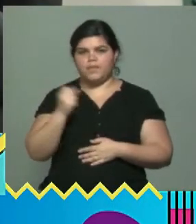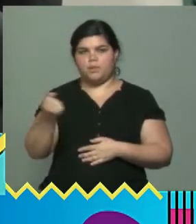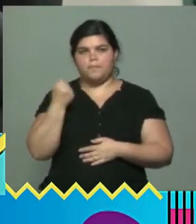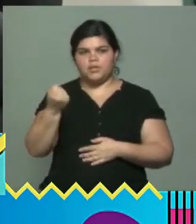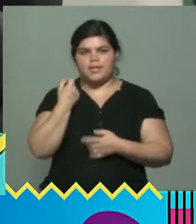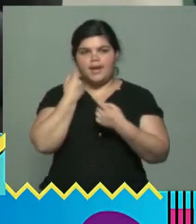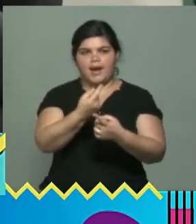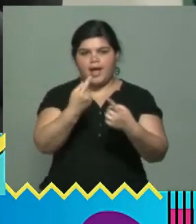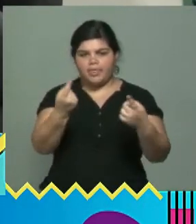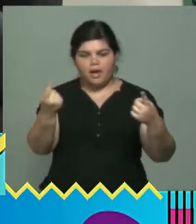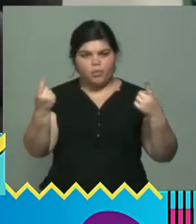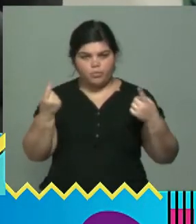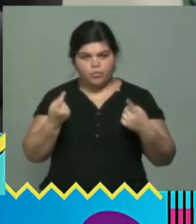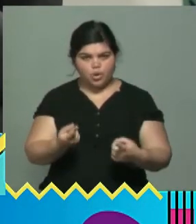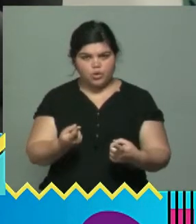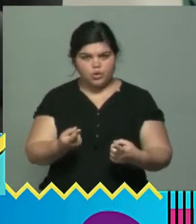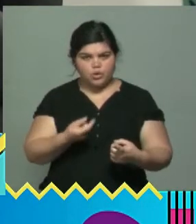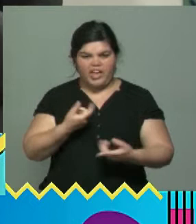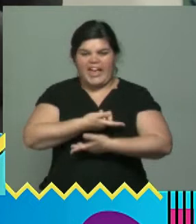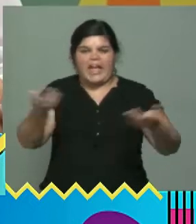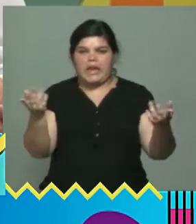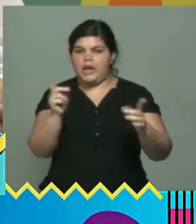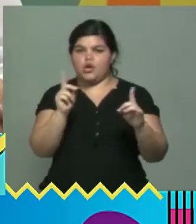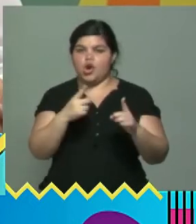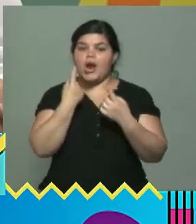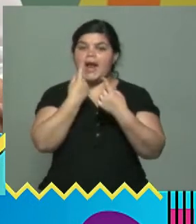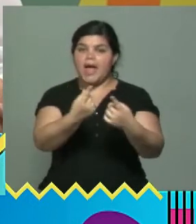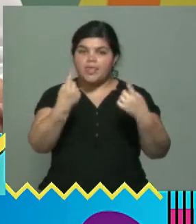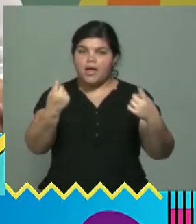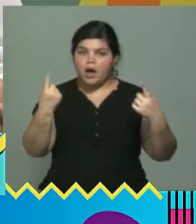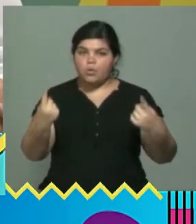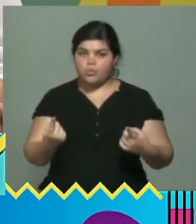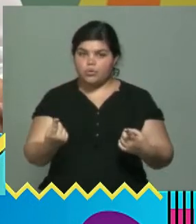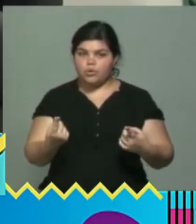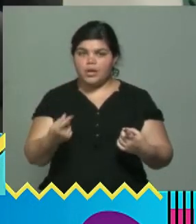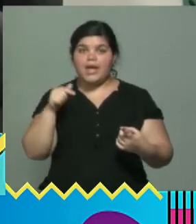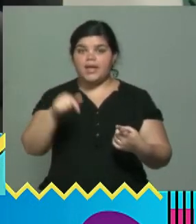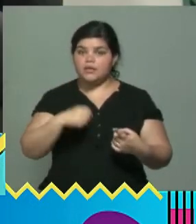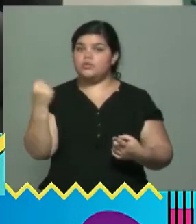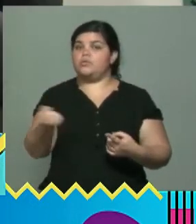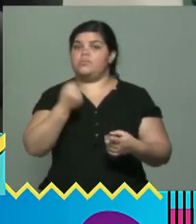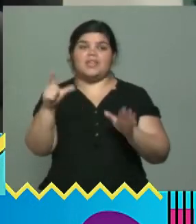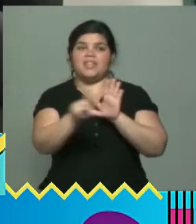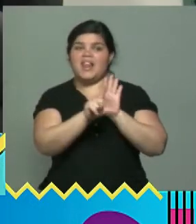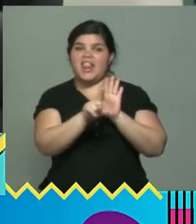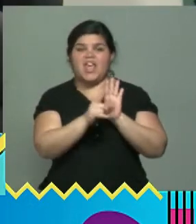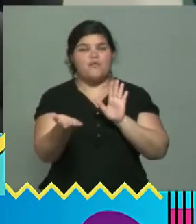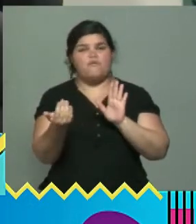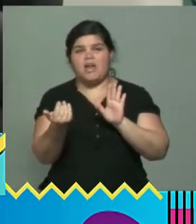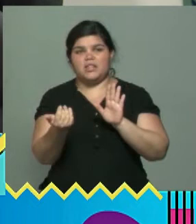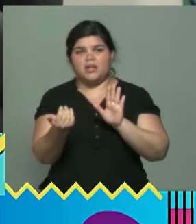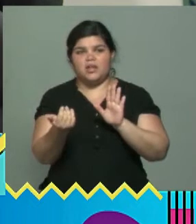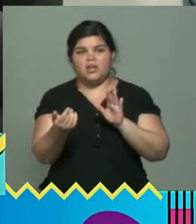caso. Y ahí es donde nos encontramos, yo creo, con esto que hay que seguir avanzando en cuanto a legislación, con muchos